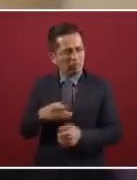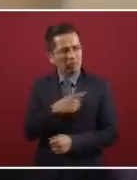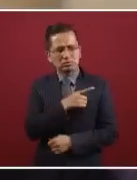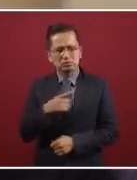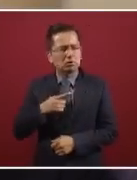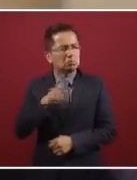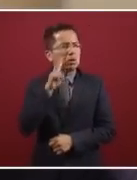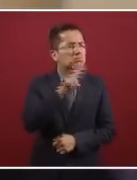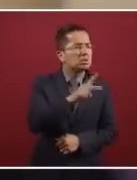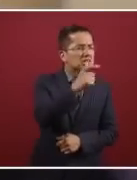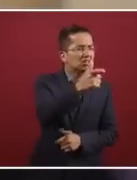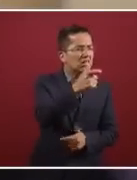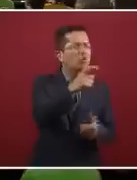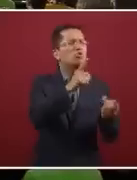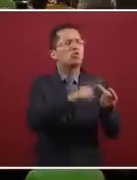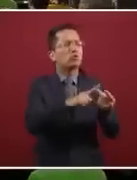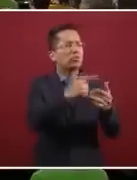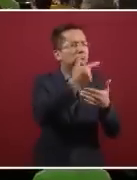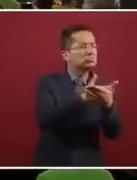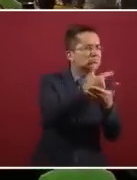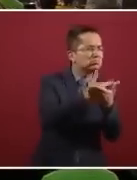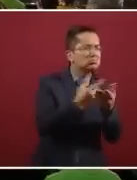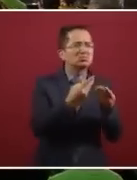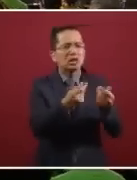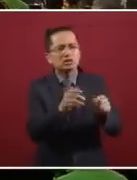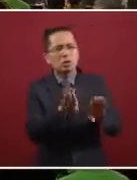los recursos.